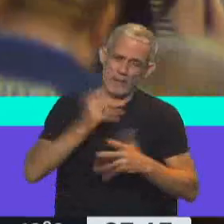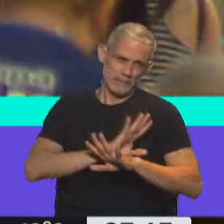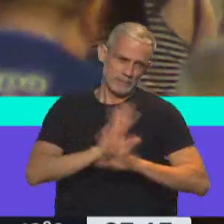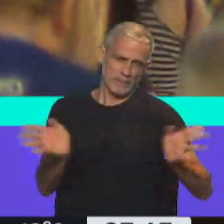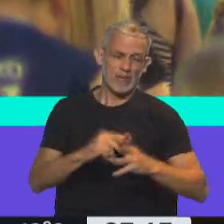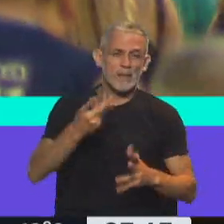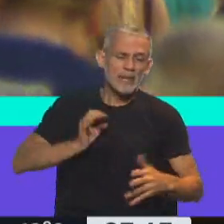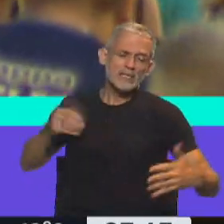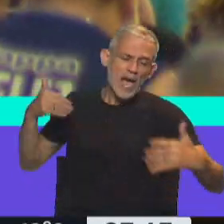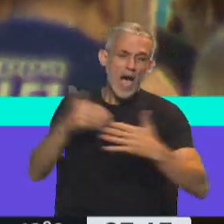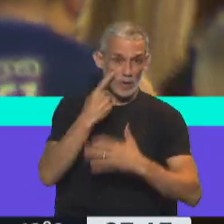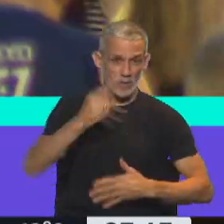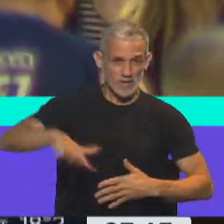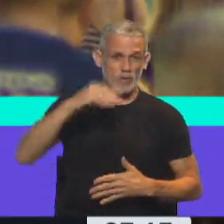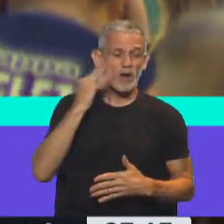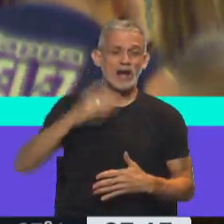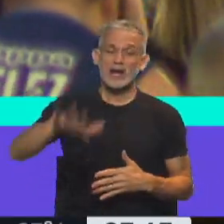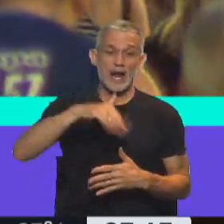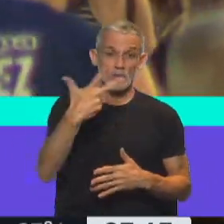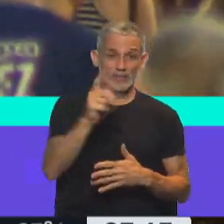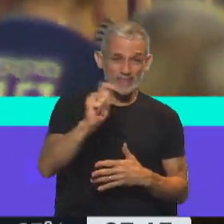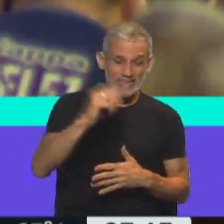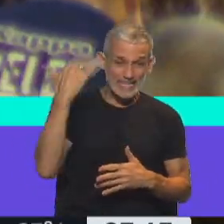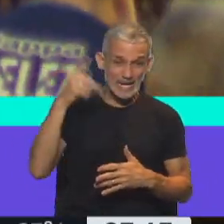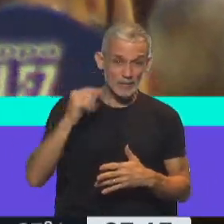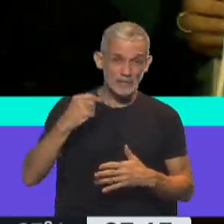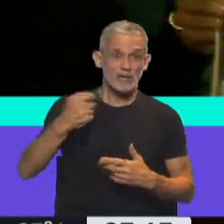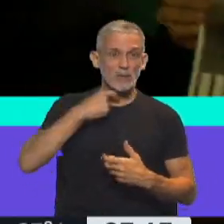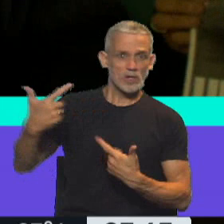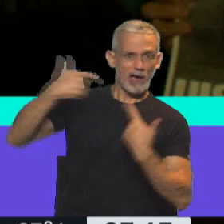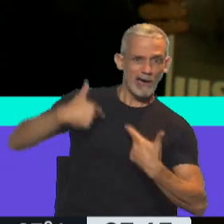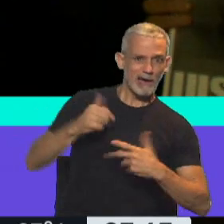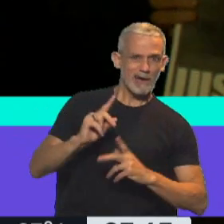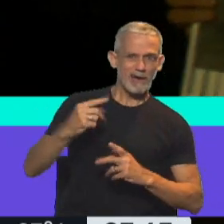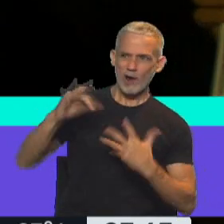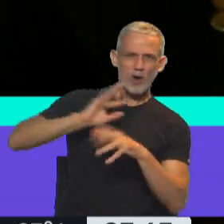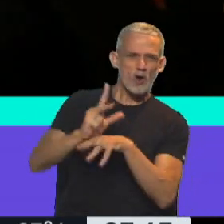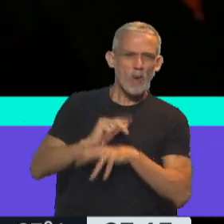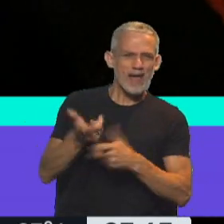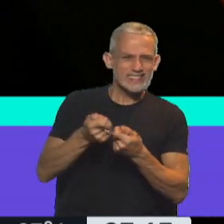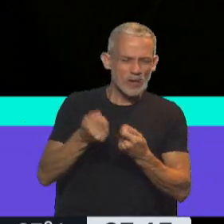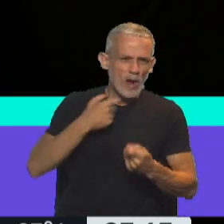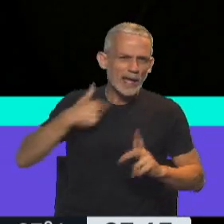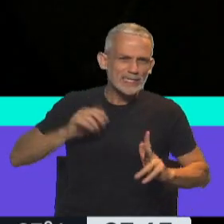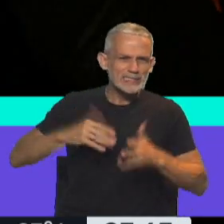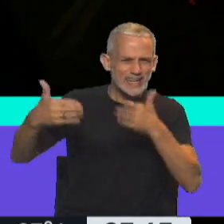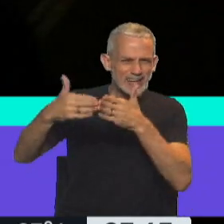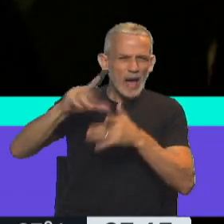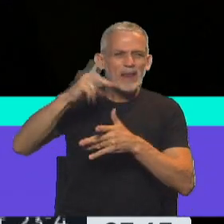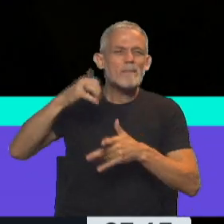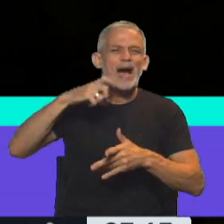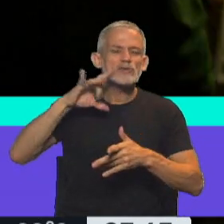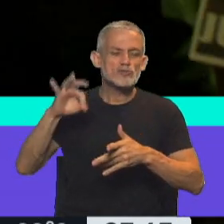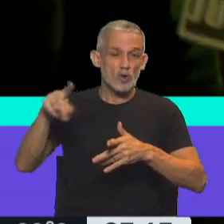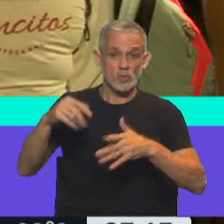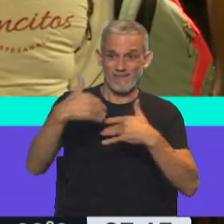más de 20 años que vivo en Ramos Mejía y hace 3 meses me intentaron de robar un teléfono por acá cerca, en Avenida de Mayo y Pasco. Si no hubiera sido